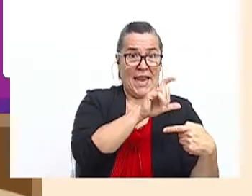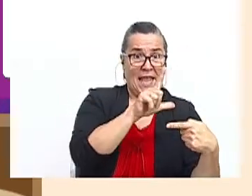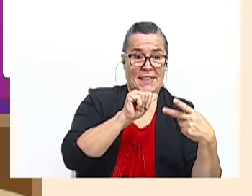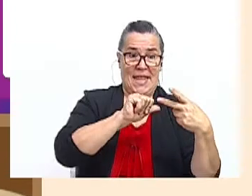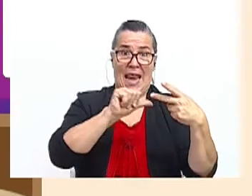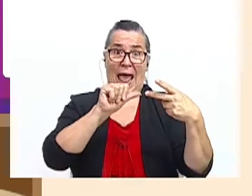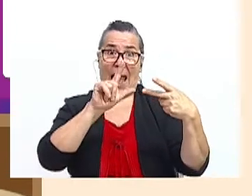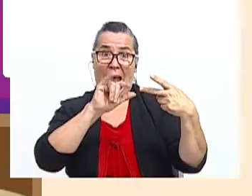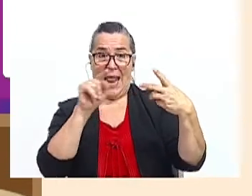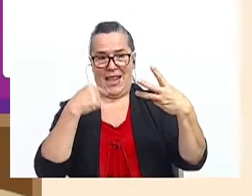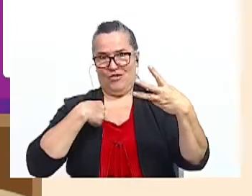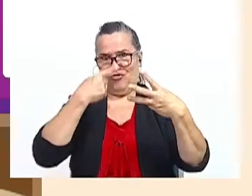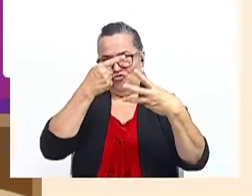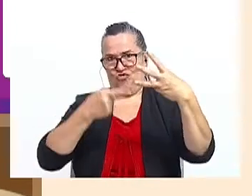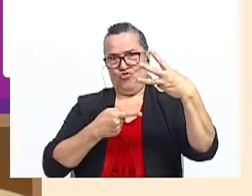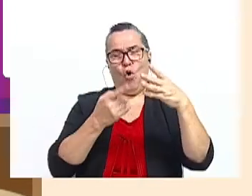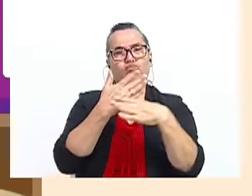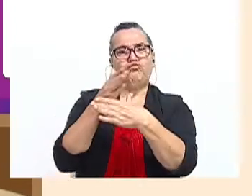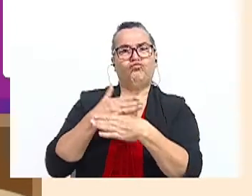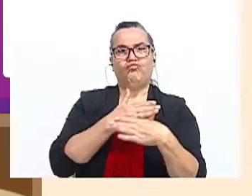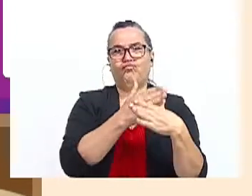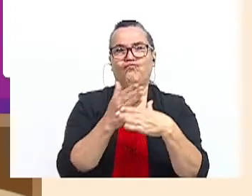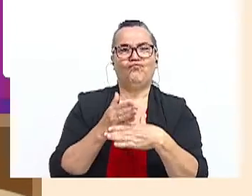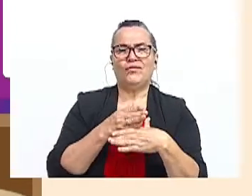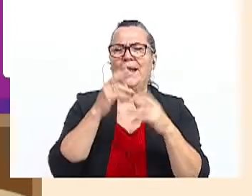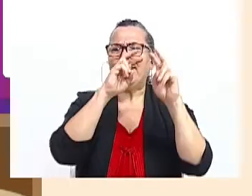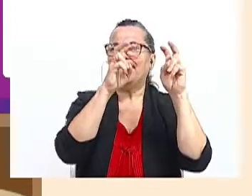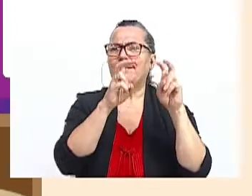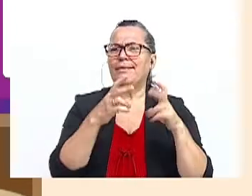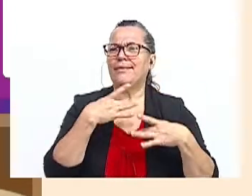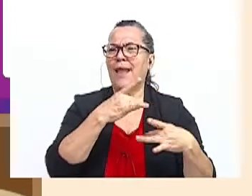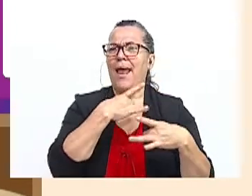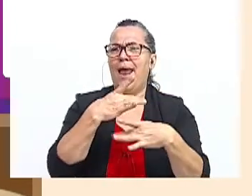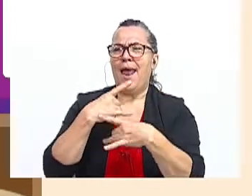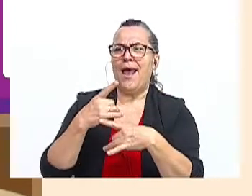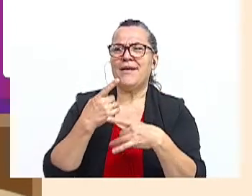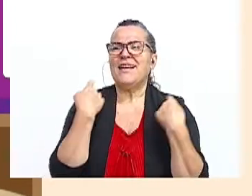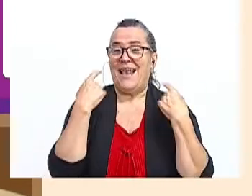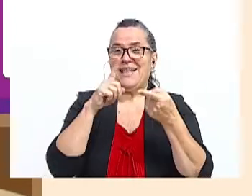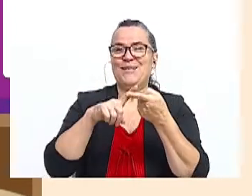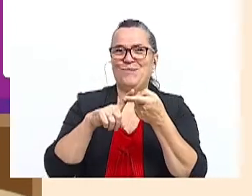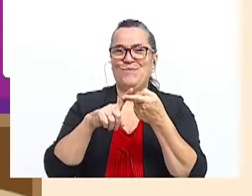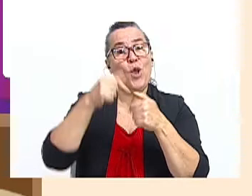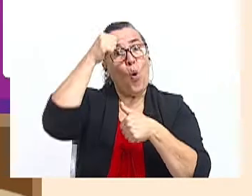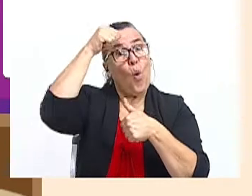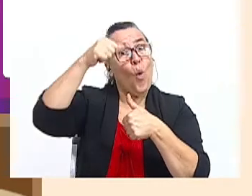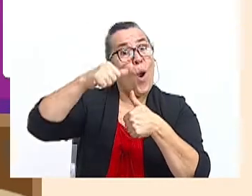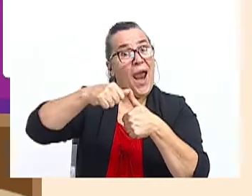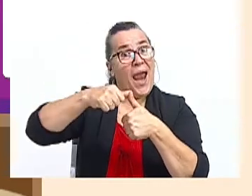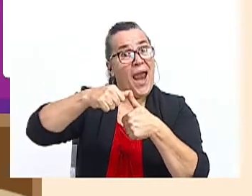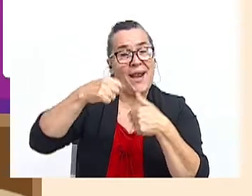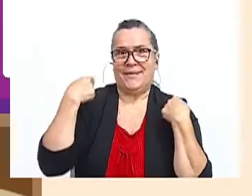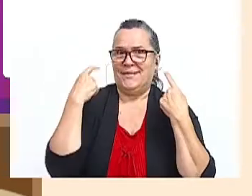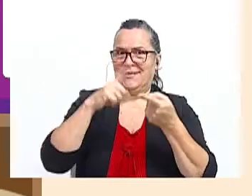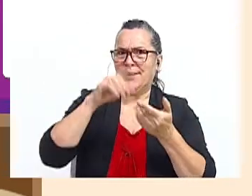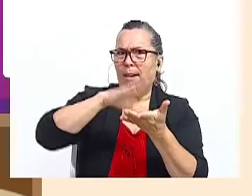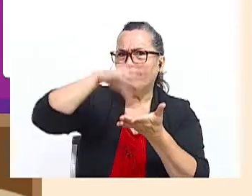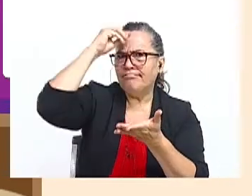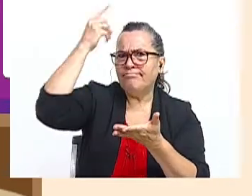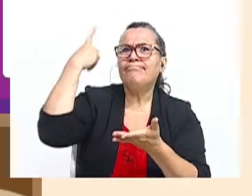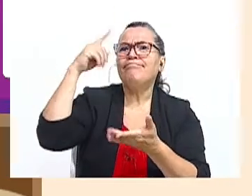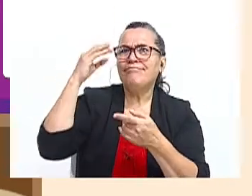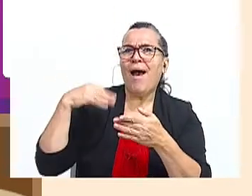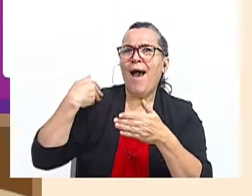como mi persona, estamos compartiendo con ustedes temáticas interesantísimas del español. Recuerden, en español aprendemos para la